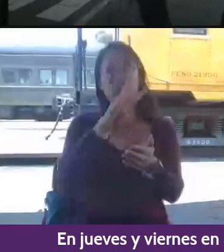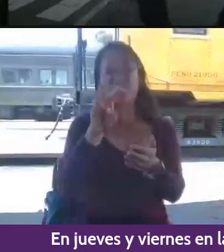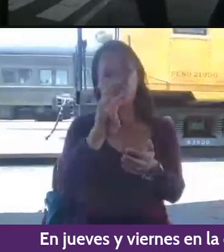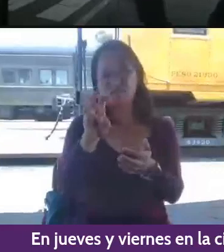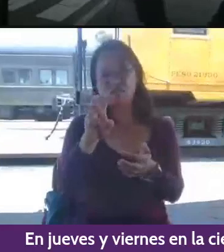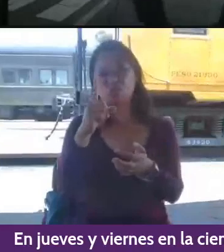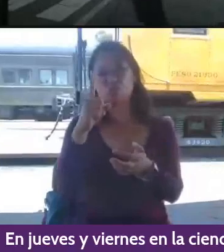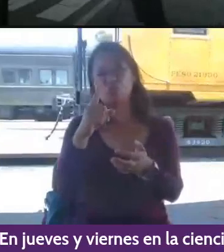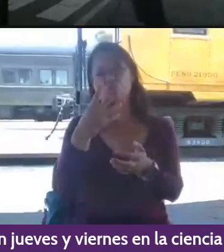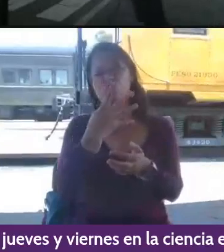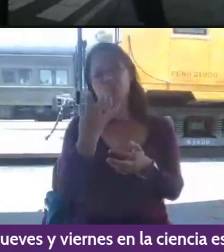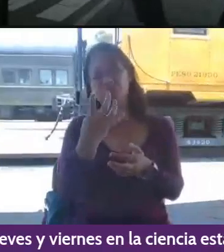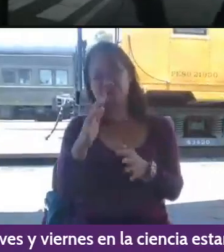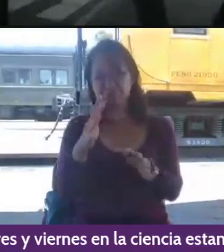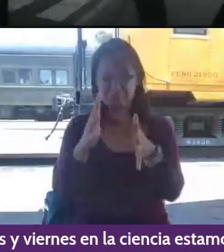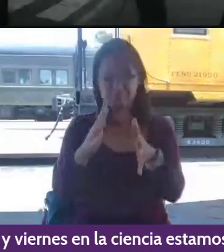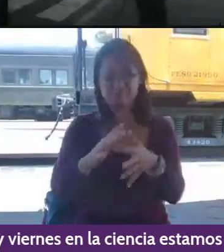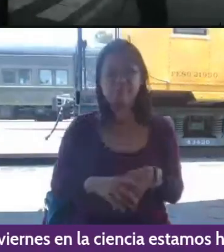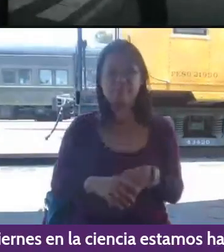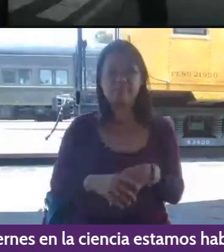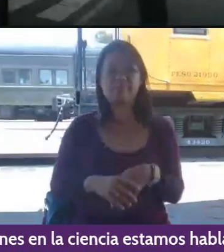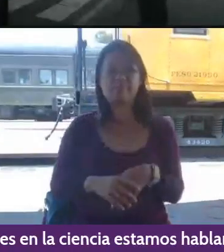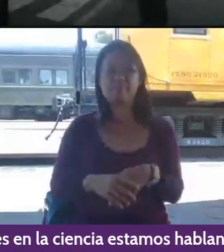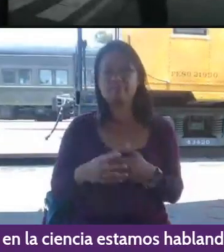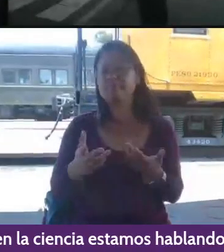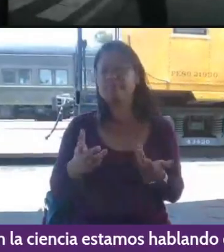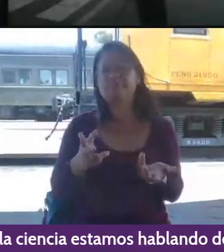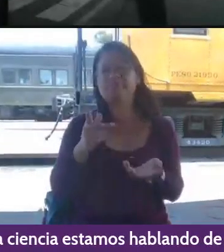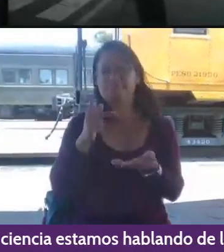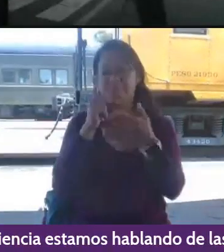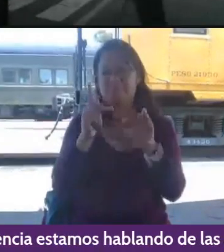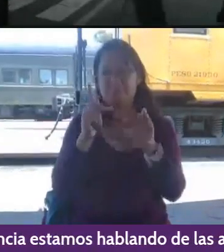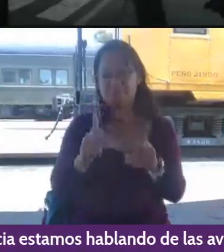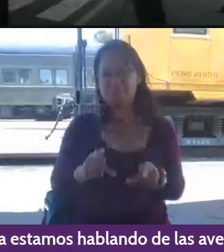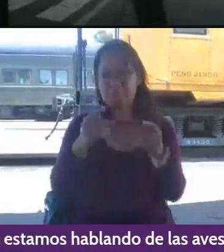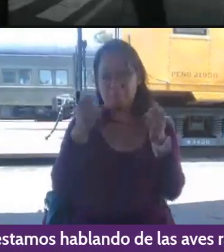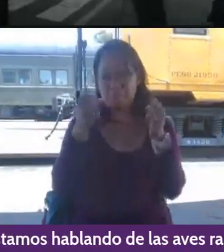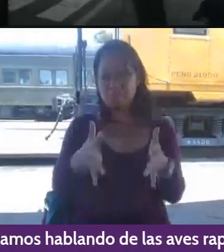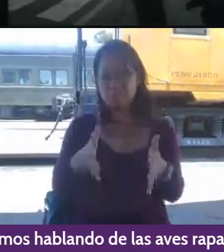son aves muy ligeritas todas. Entonces, sí, no son realmente pesadas.